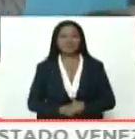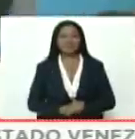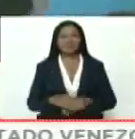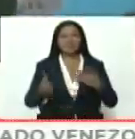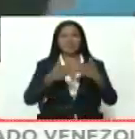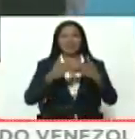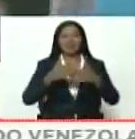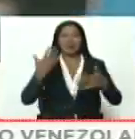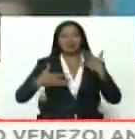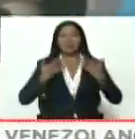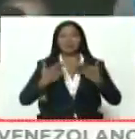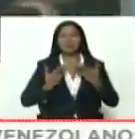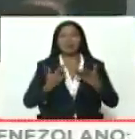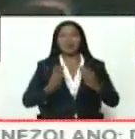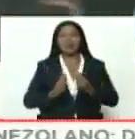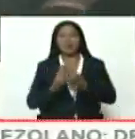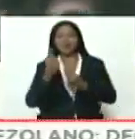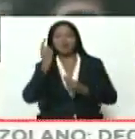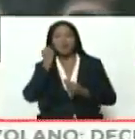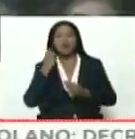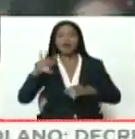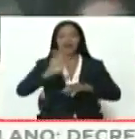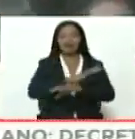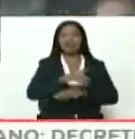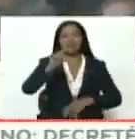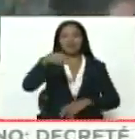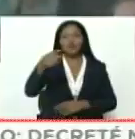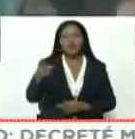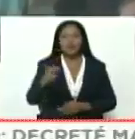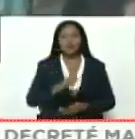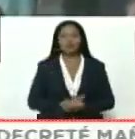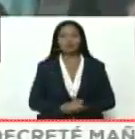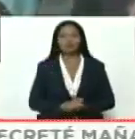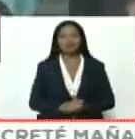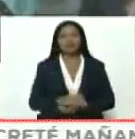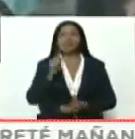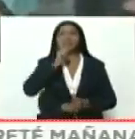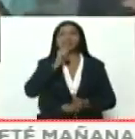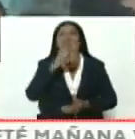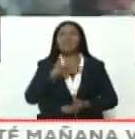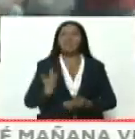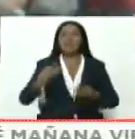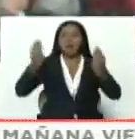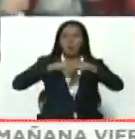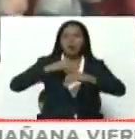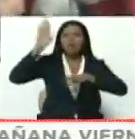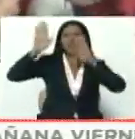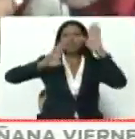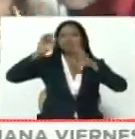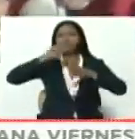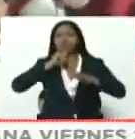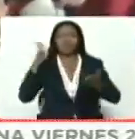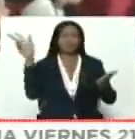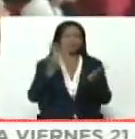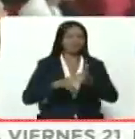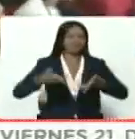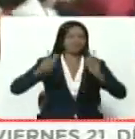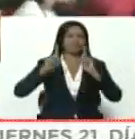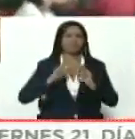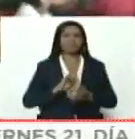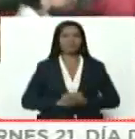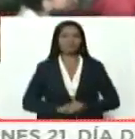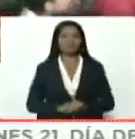Cerramos el acto con Robetza cantando, ¿sí? Levanten la mano los que estén de acuerdo. ¡Aprobado!